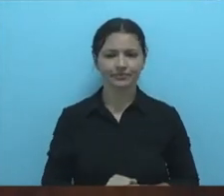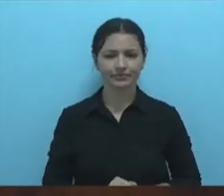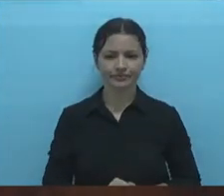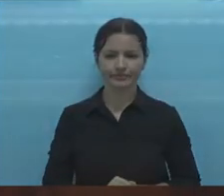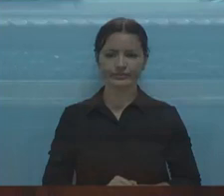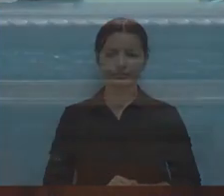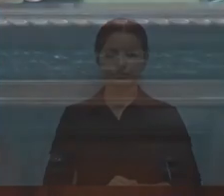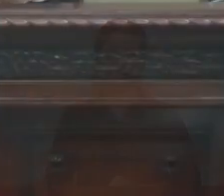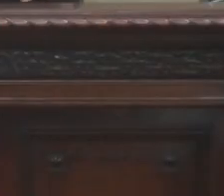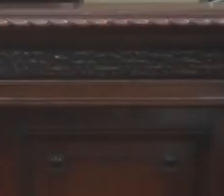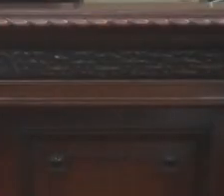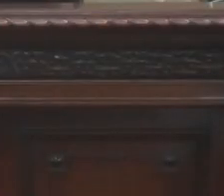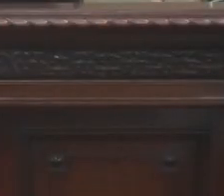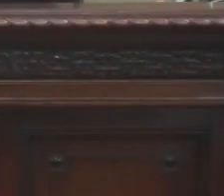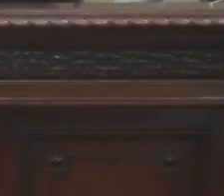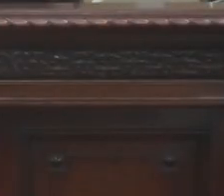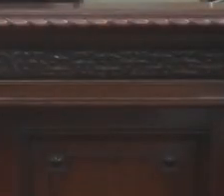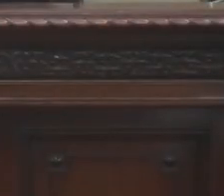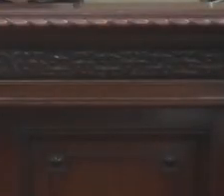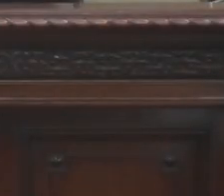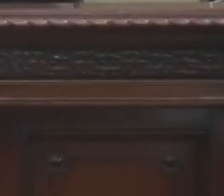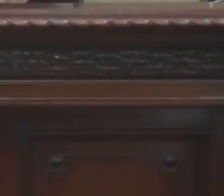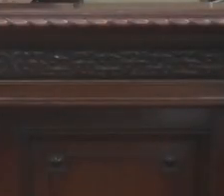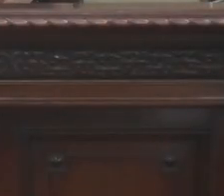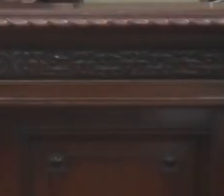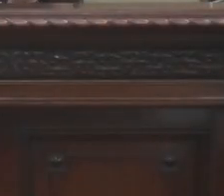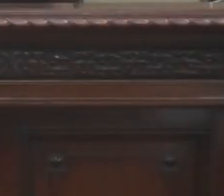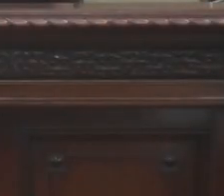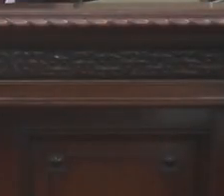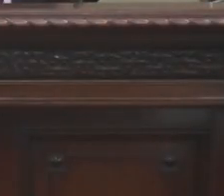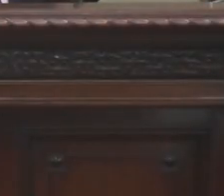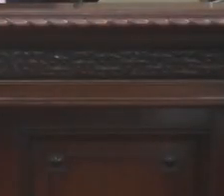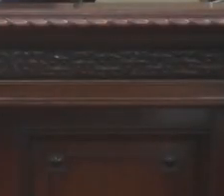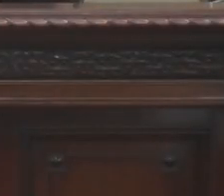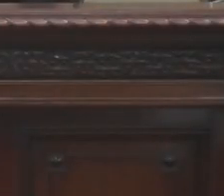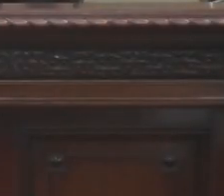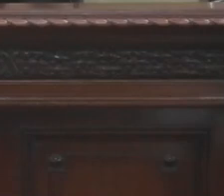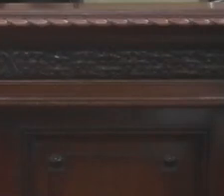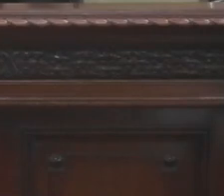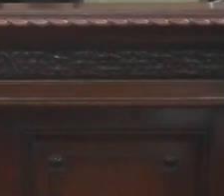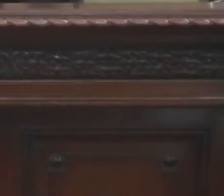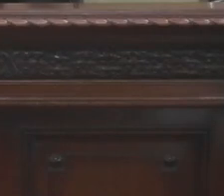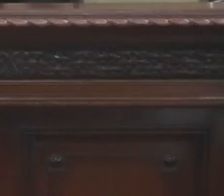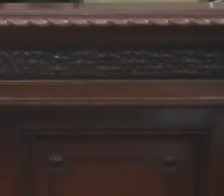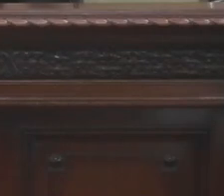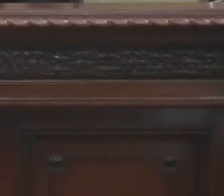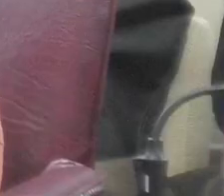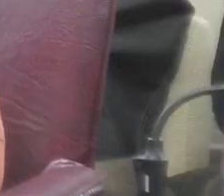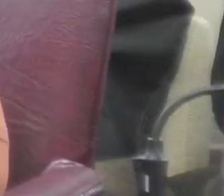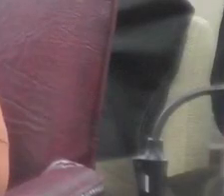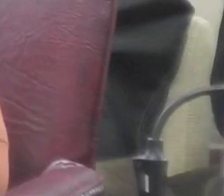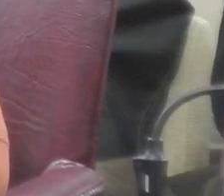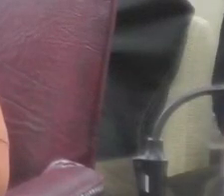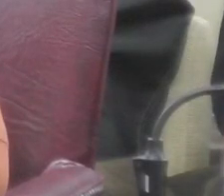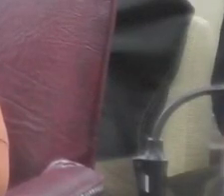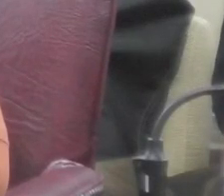les pido Que se preparen para la votación electrónica así diputada más bella tiene la palabra Gracias señor presidente antes de proceder a la